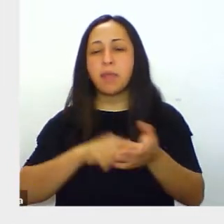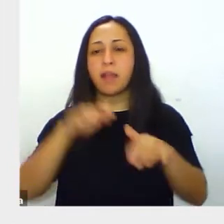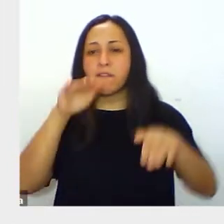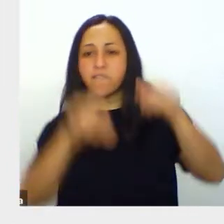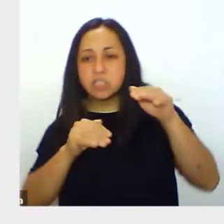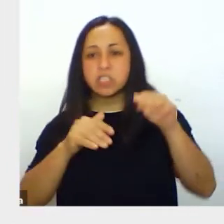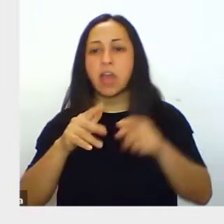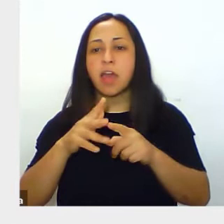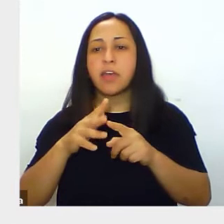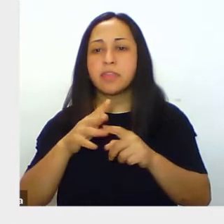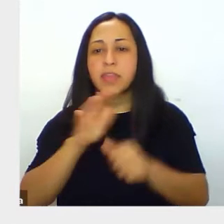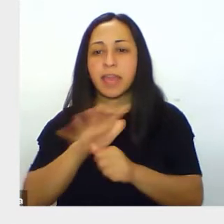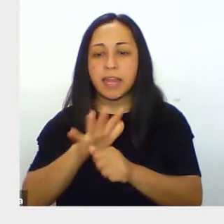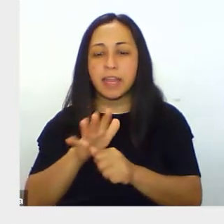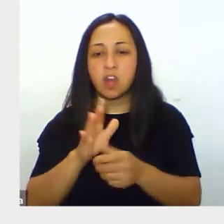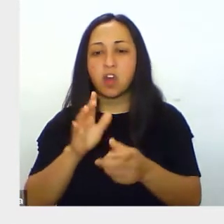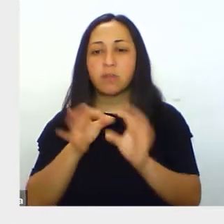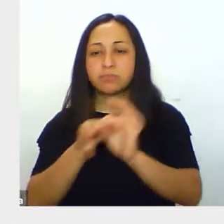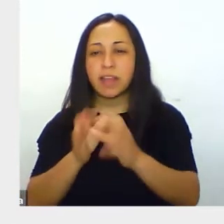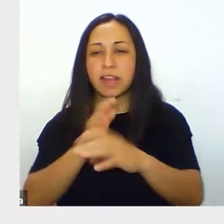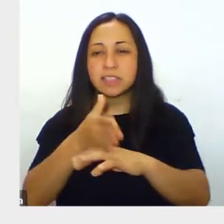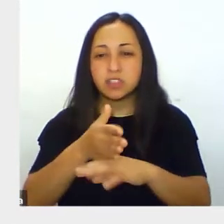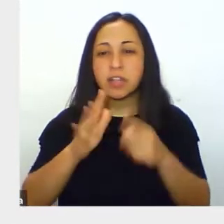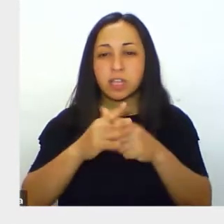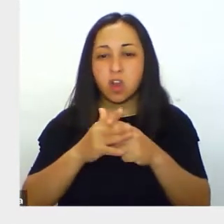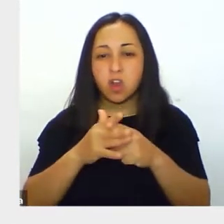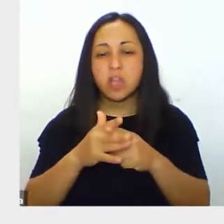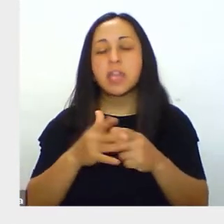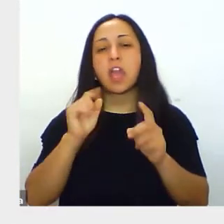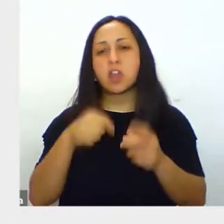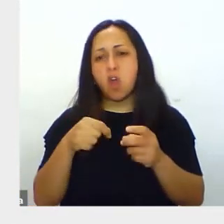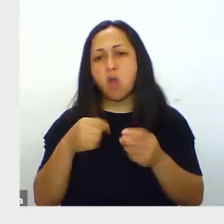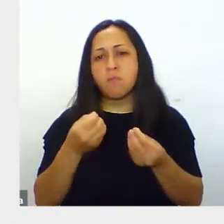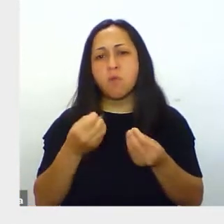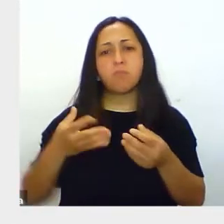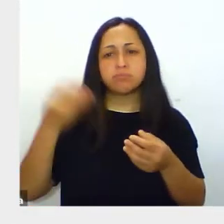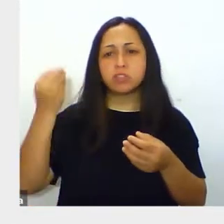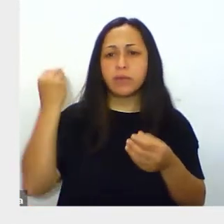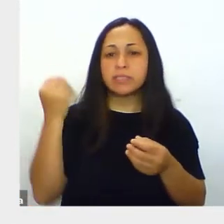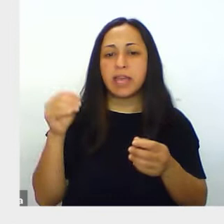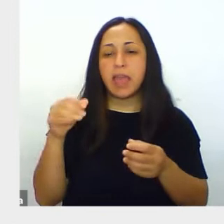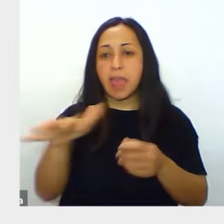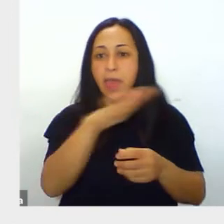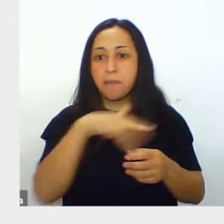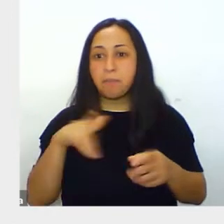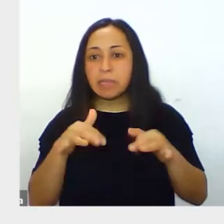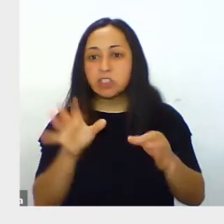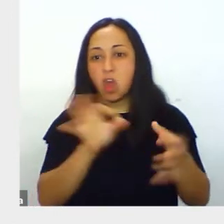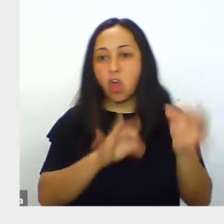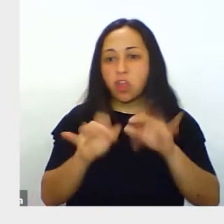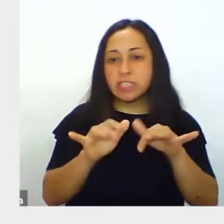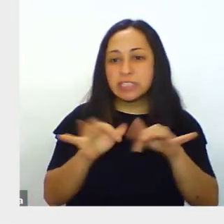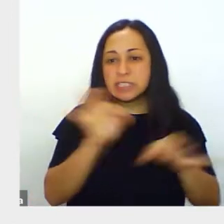a el acceso a tecnología propiamente dicho, ¿no? Y cómo muchas veces el diseño de estos espacios o de las